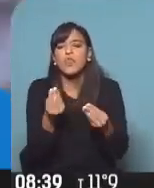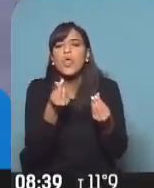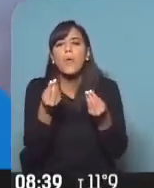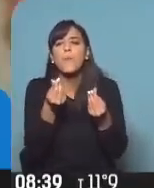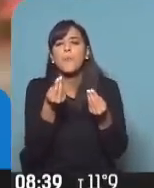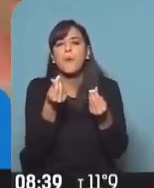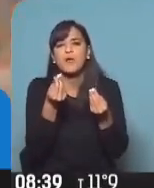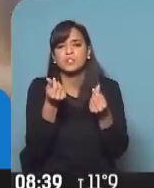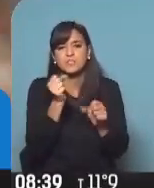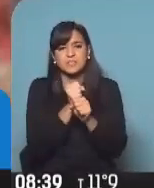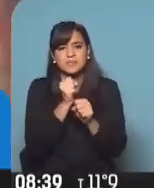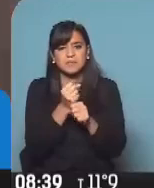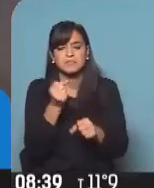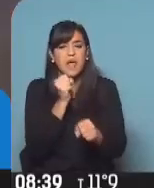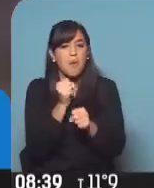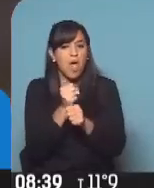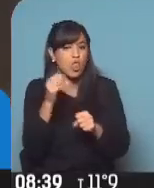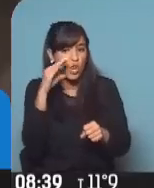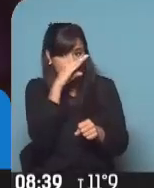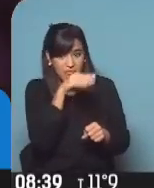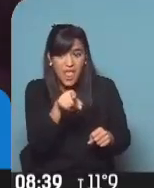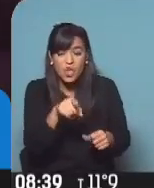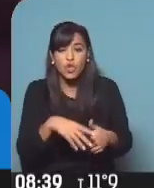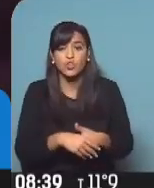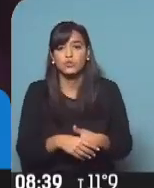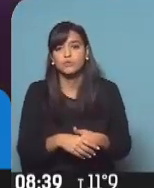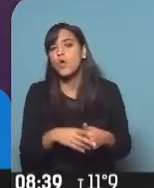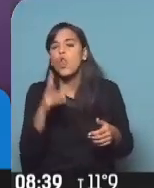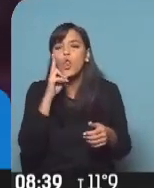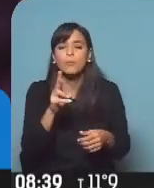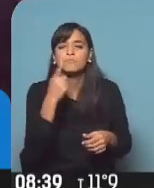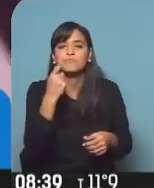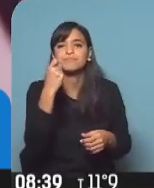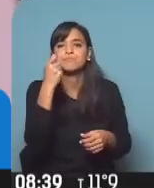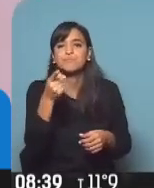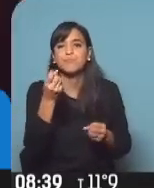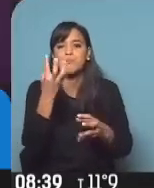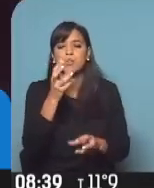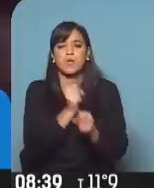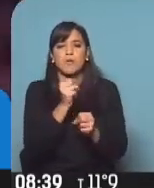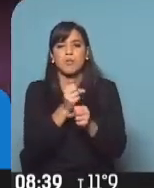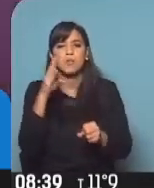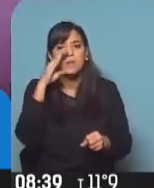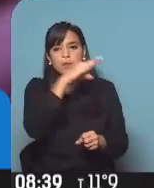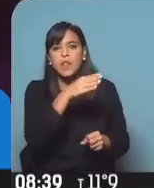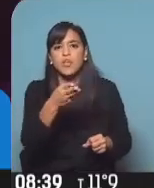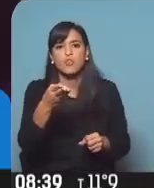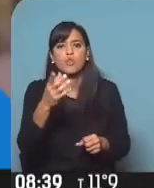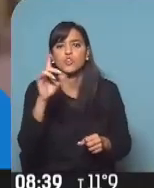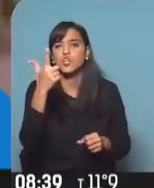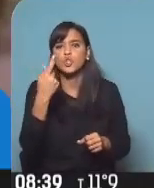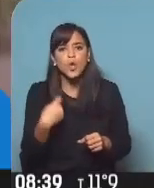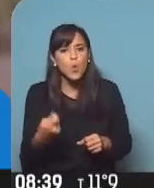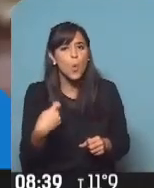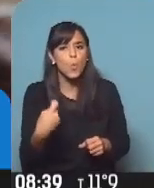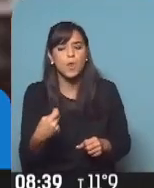el trabajador en negro este uno lo ve en los ojos porque el trabajador de negro es un trabajador que no tiene jubilación